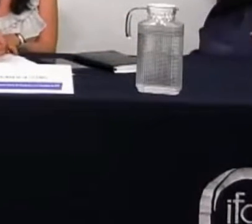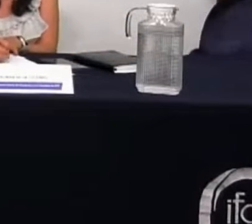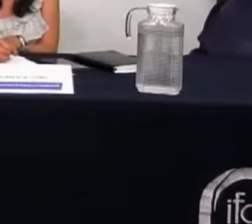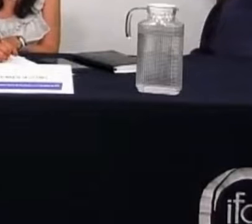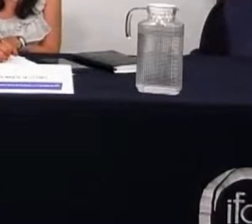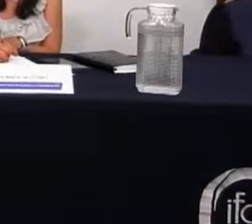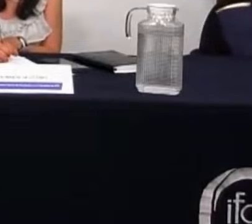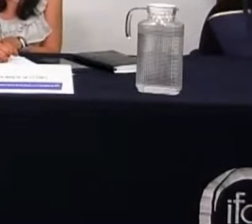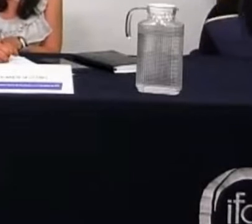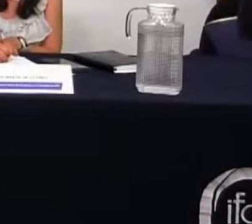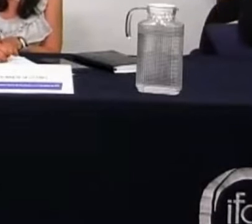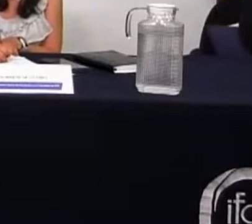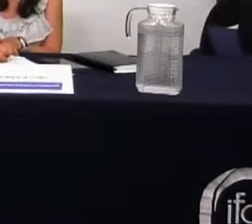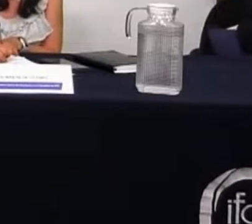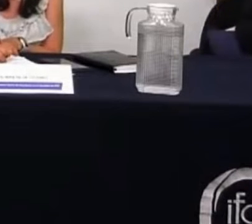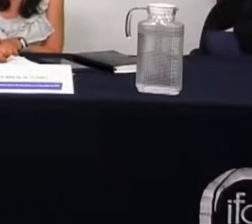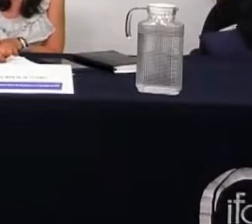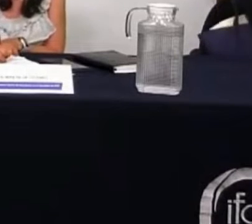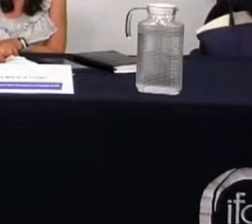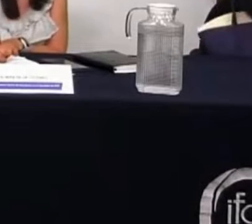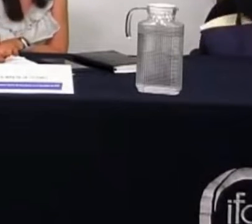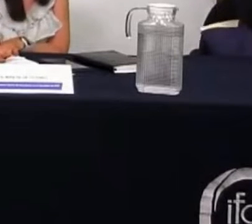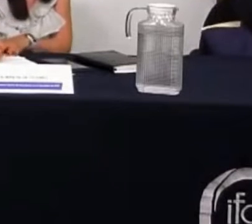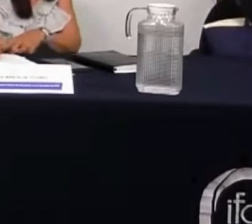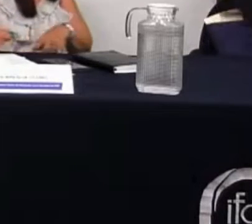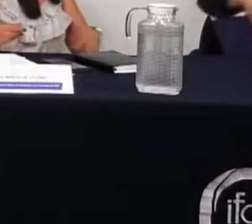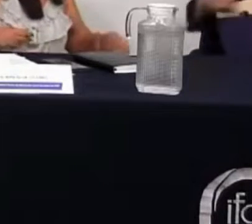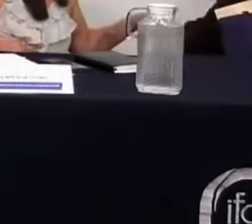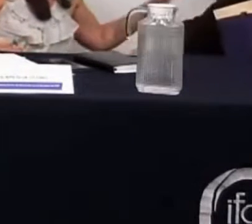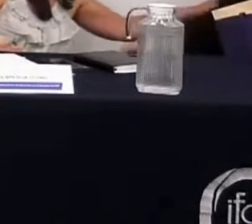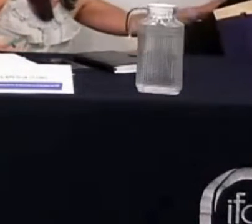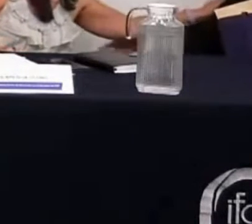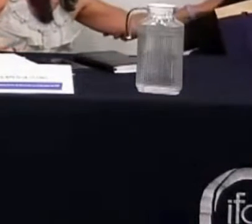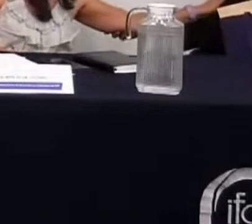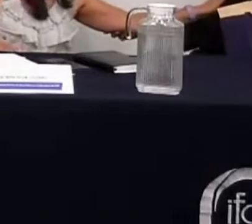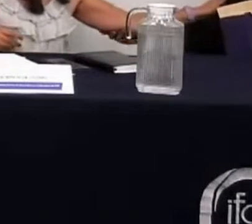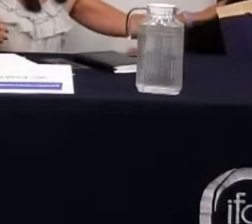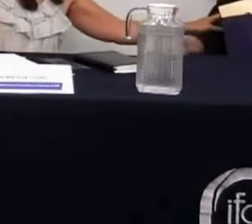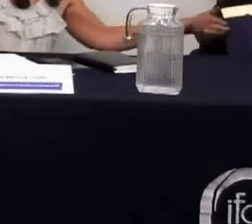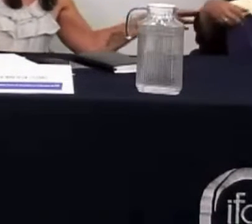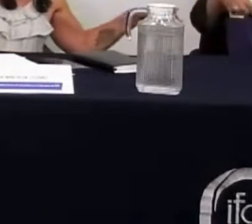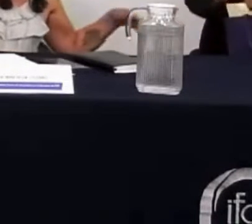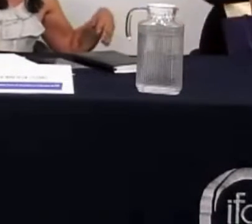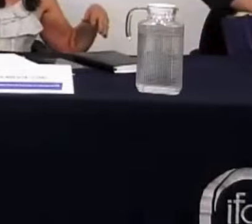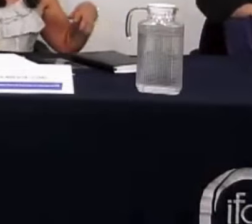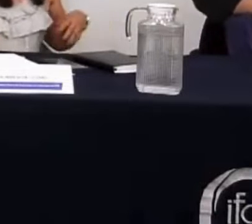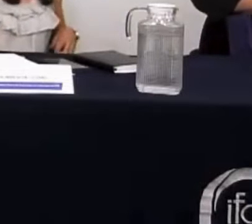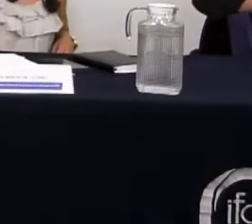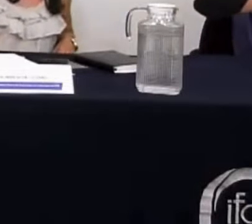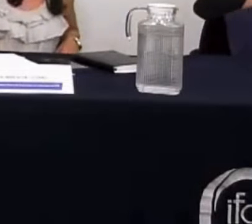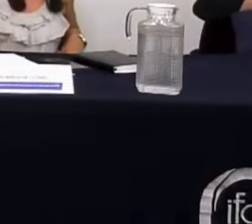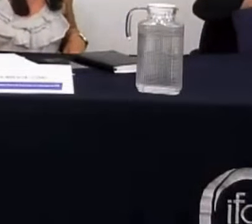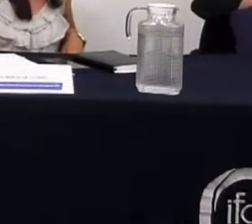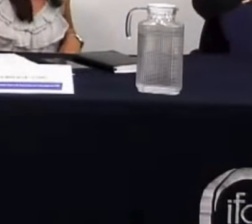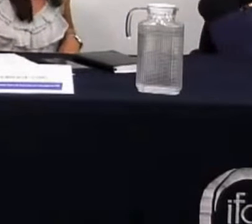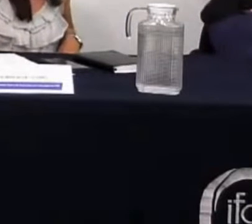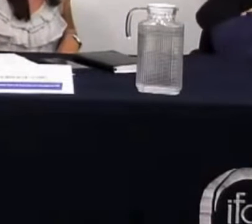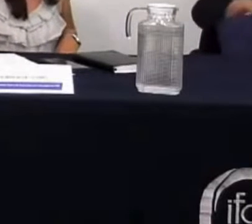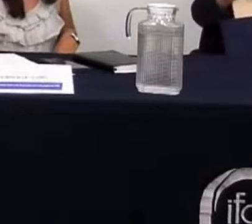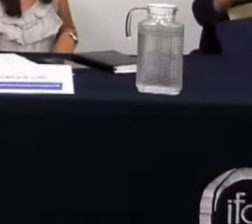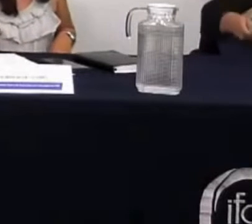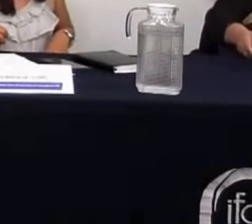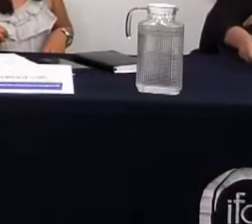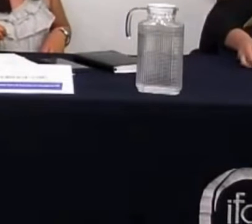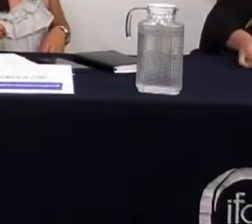jurisprudencia Es que justamente los protocolos de actuación sigue una lógica muy práctica en donde se abordan momentos procesales muy específicos y que